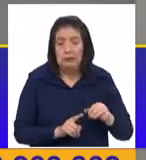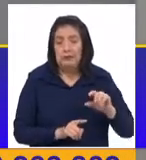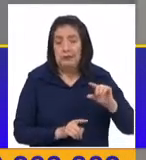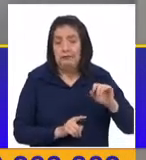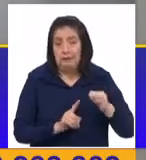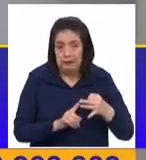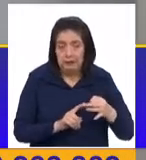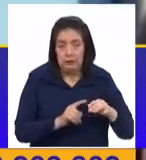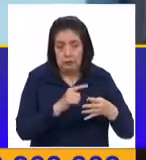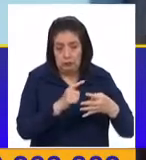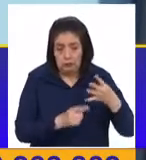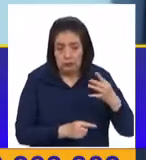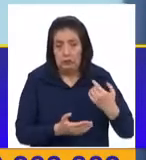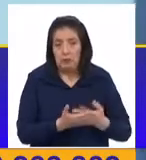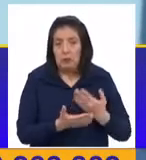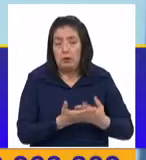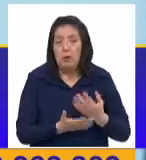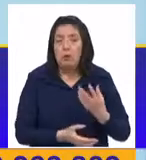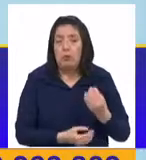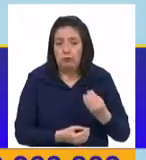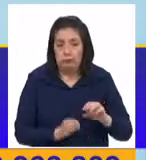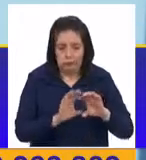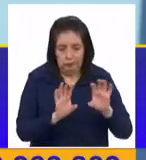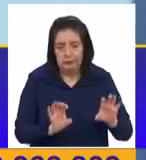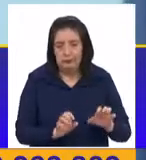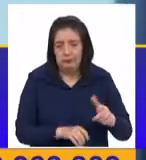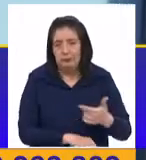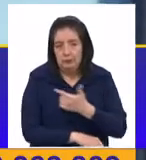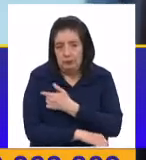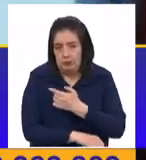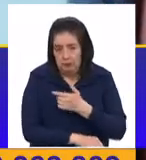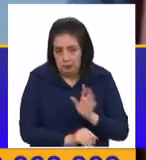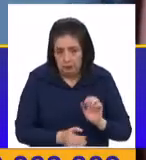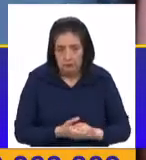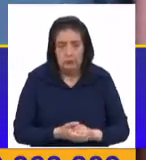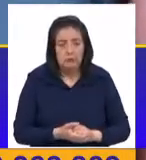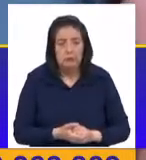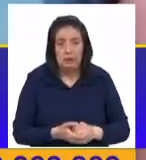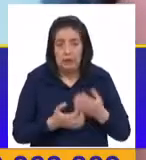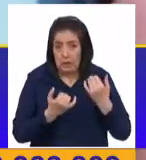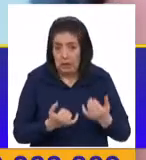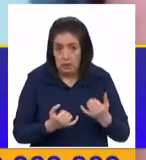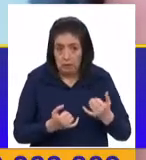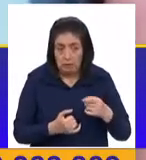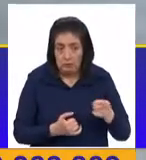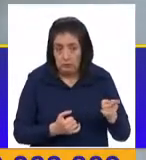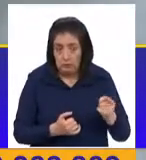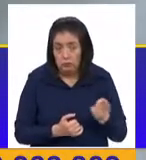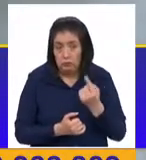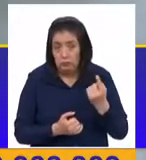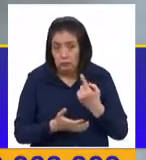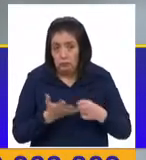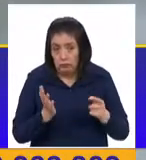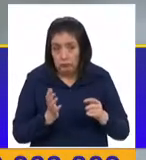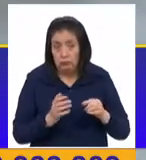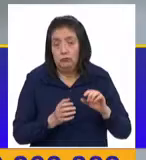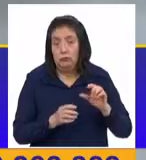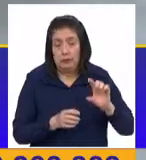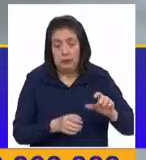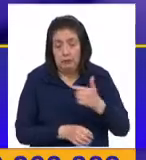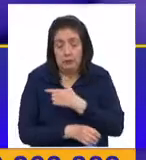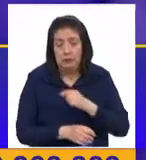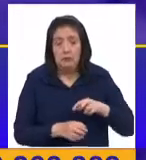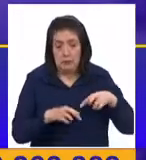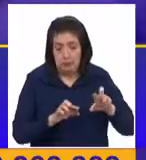Sinopharm, deberán demostrarlo a través de un certificado de vacunación. Hasta el momento, estos son los únicos biológicos autorizados